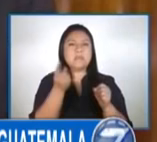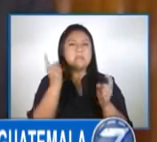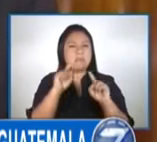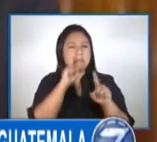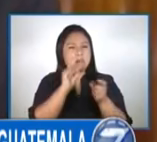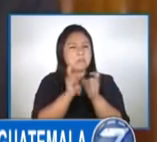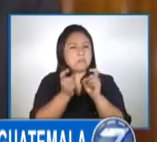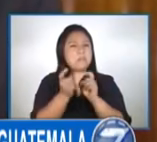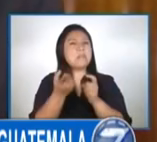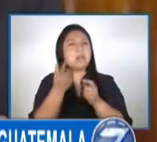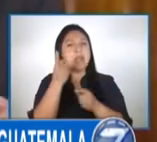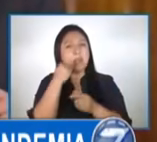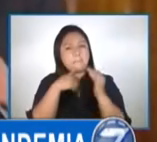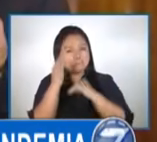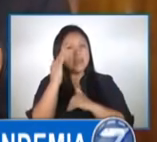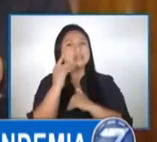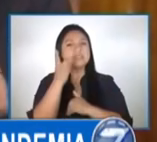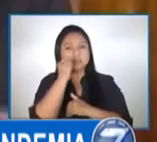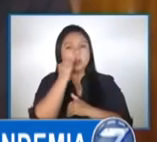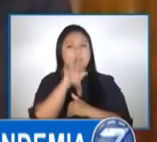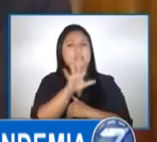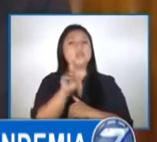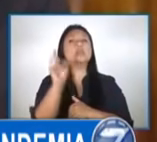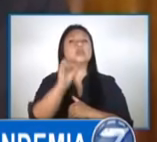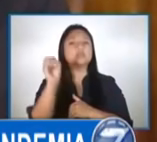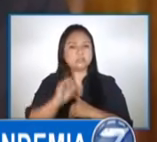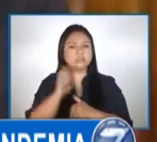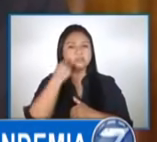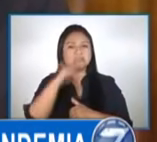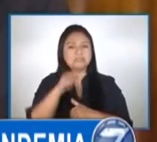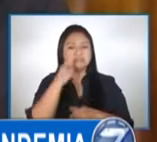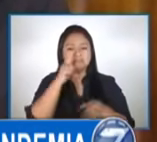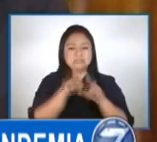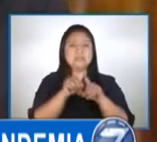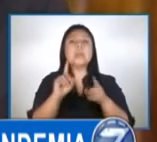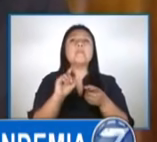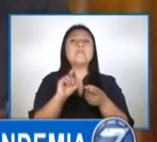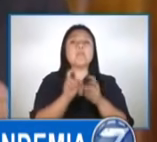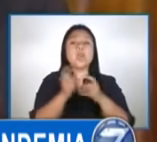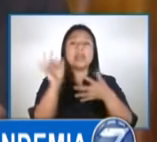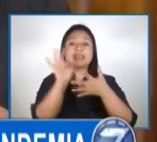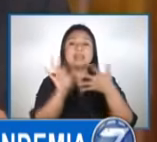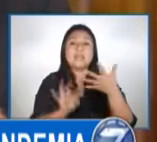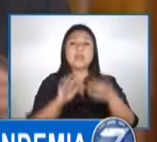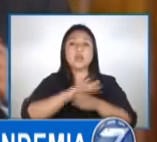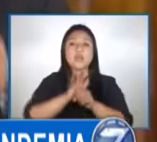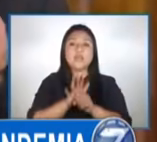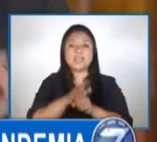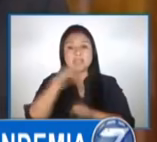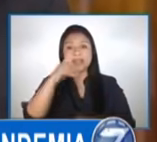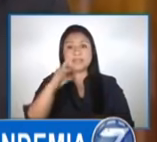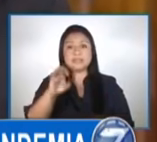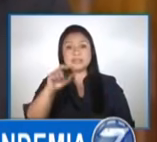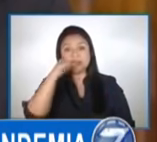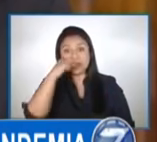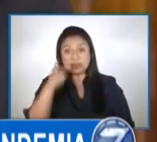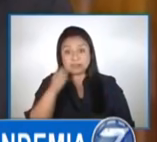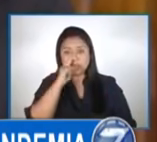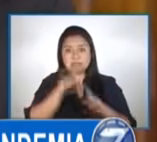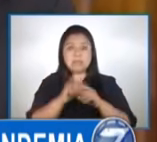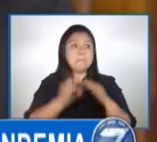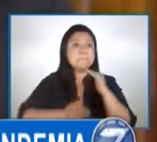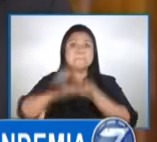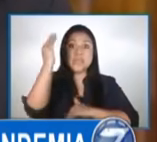del 51% en hombres. Esto como consecuencia de la presencia de la variante Delta. El pico más alto desde el inicio de la pandemia